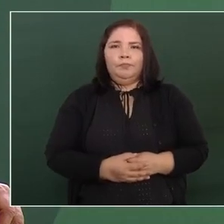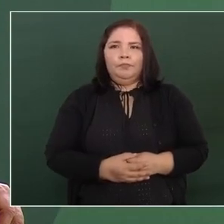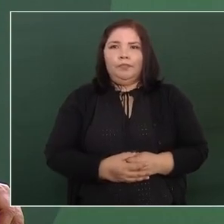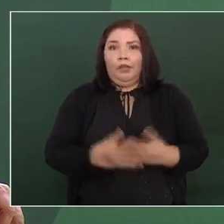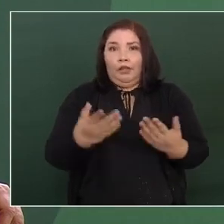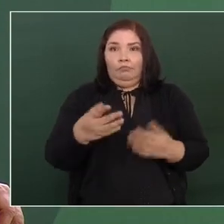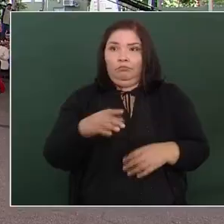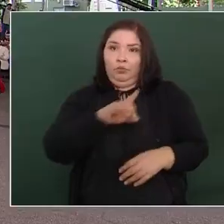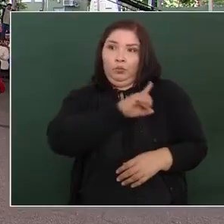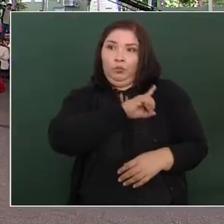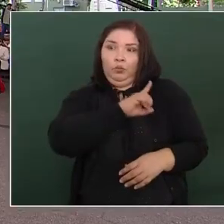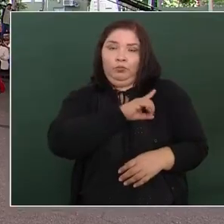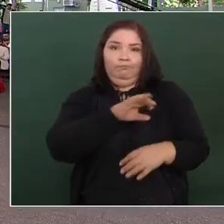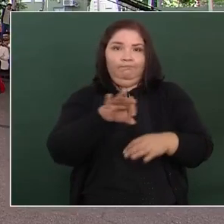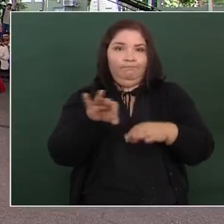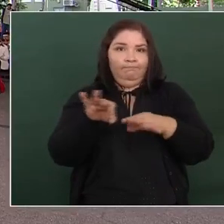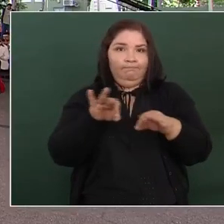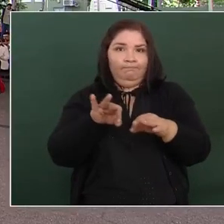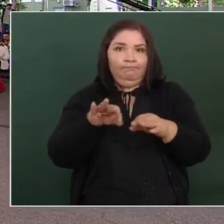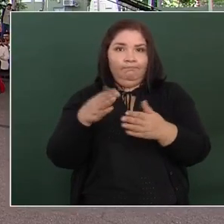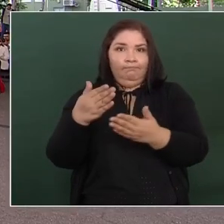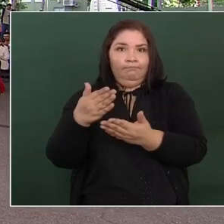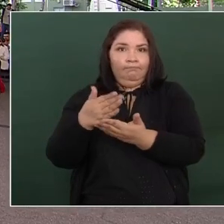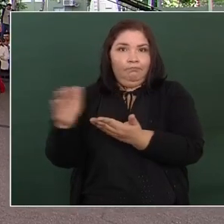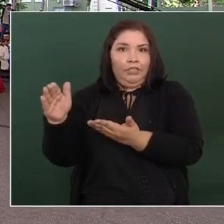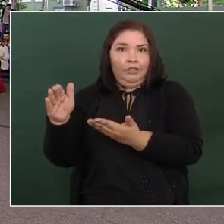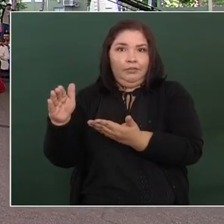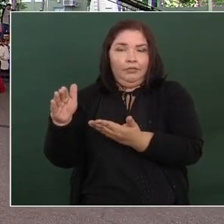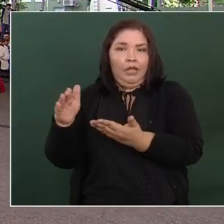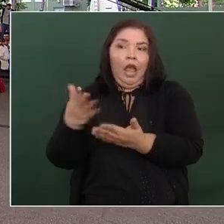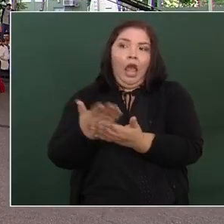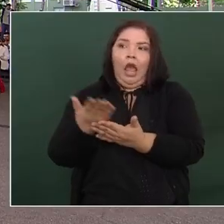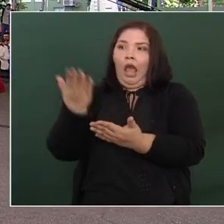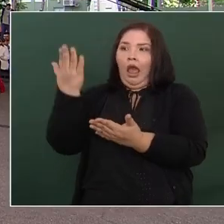Es autónomo. Eso no existía.